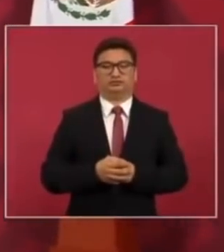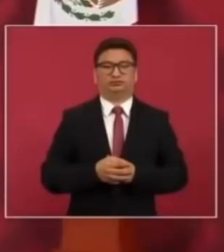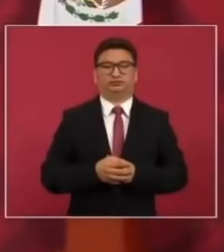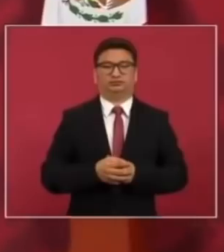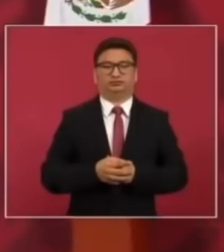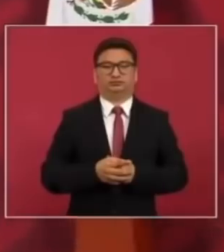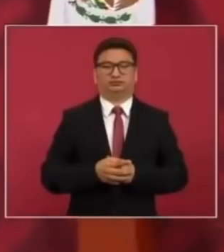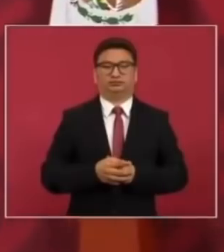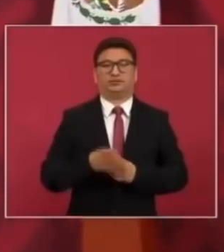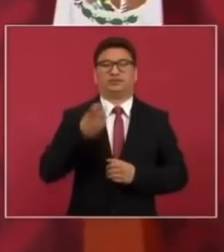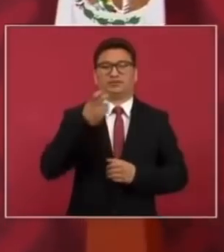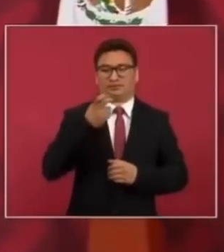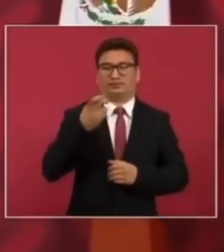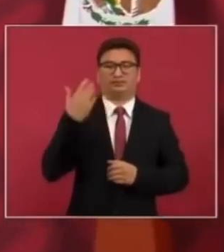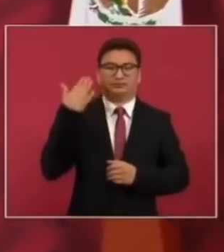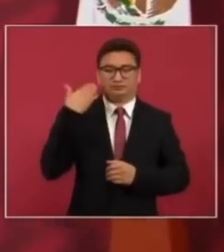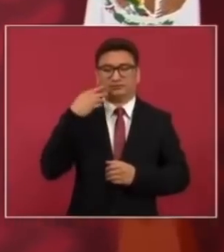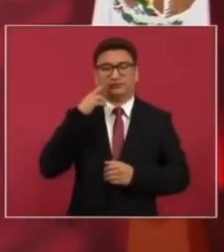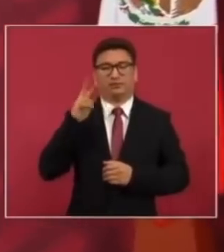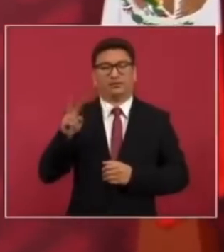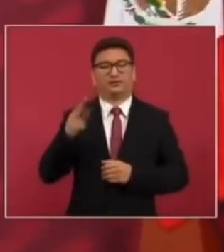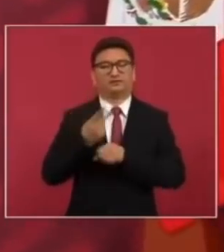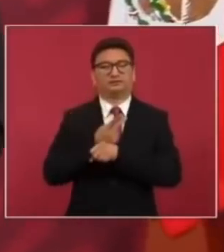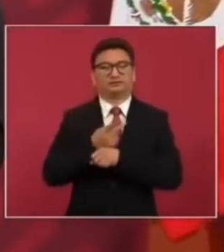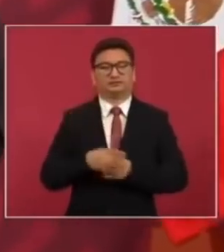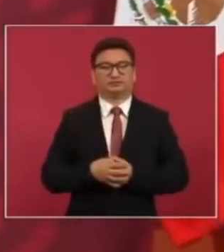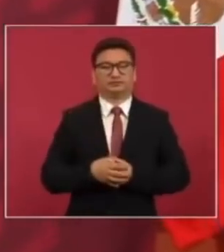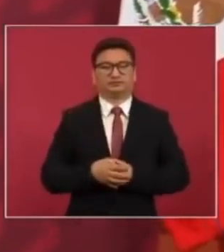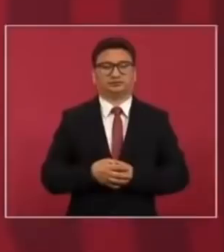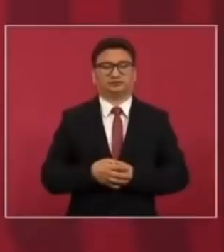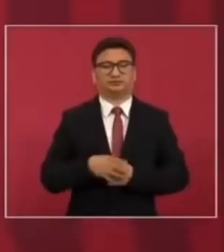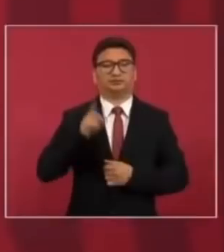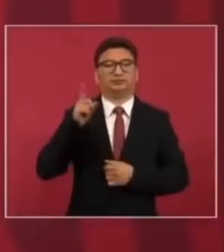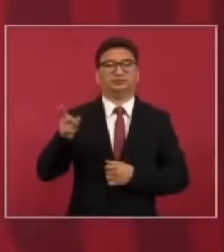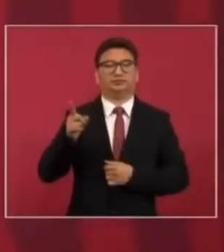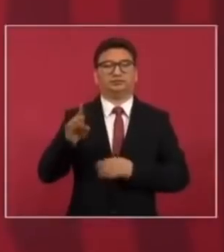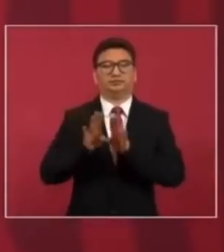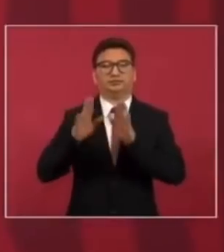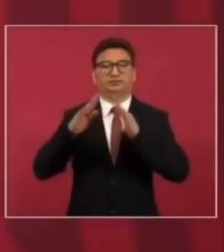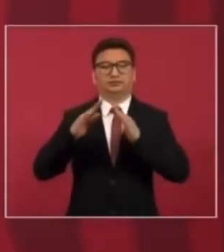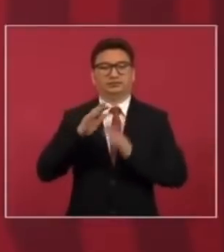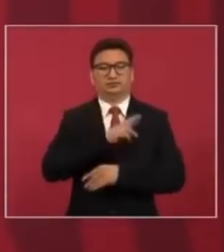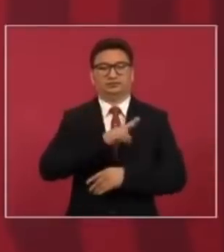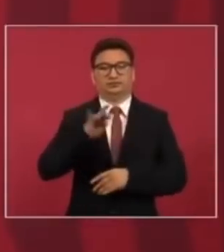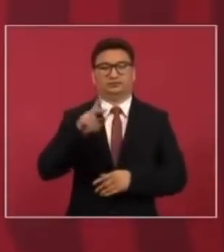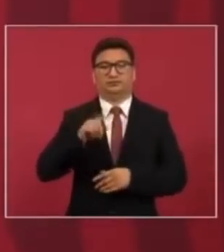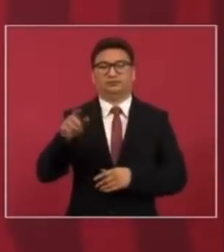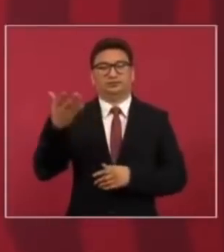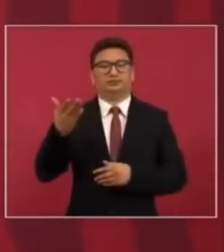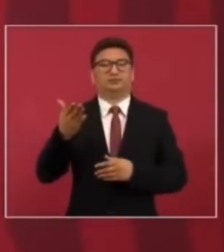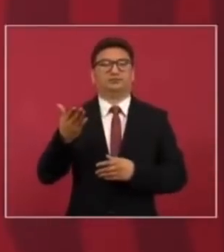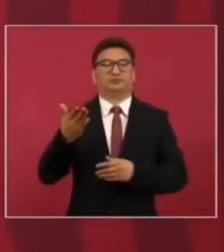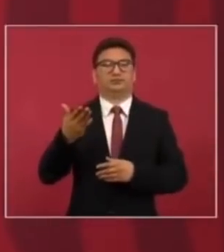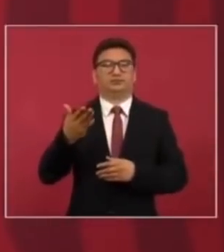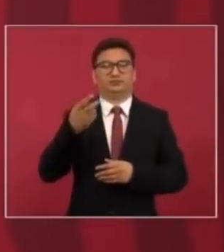Pues por eso el escándalo de la casa rentada. Sí, imagínense